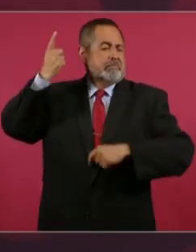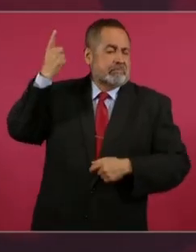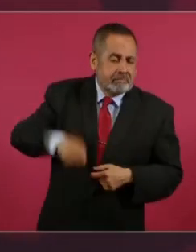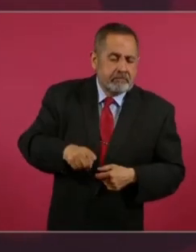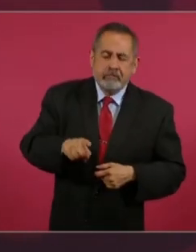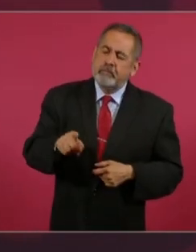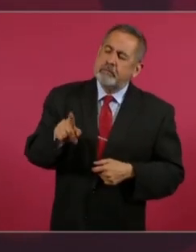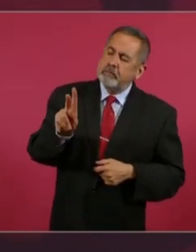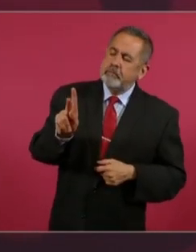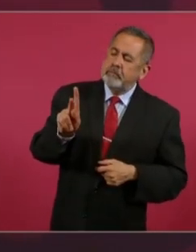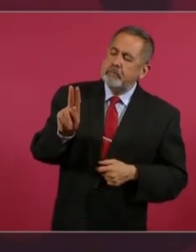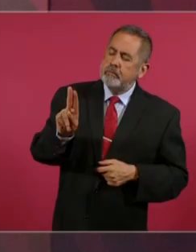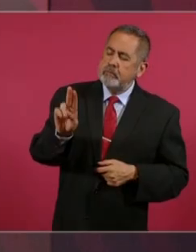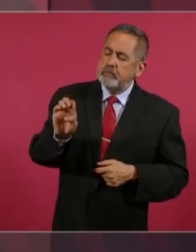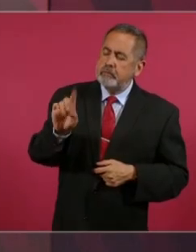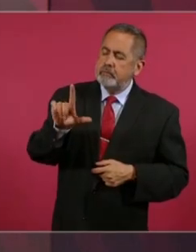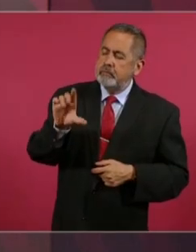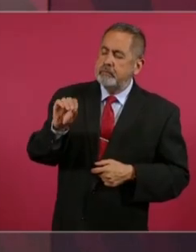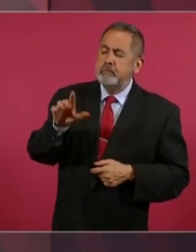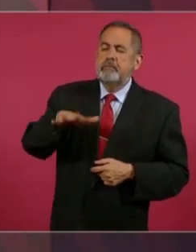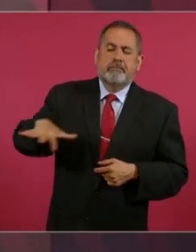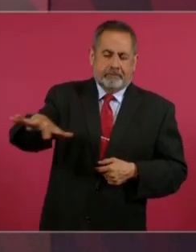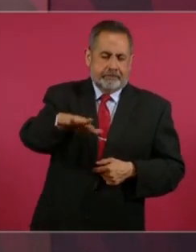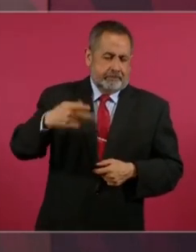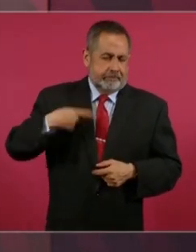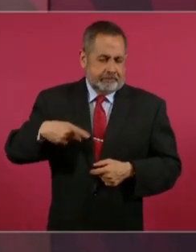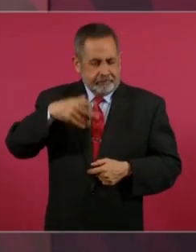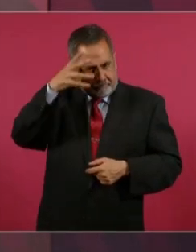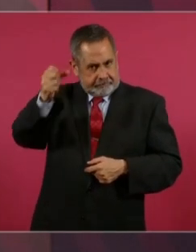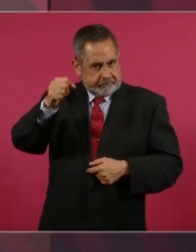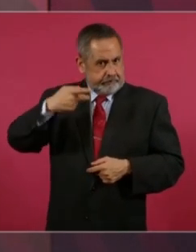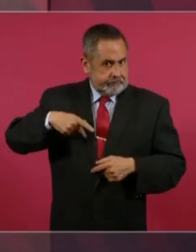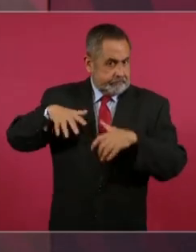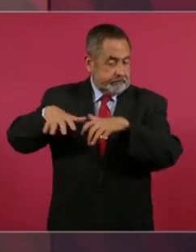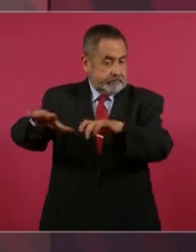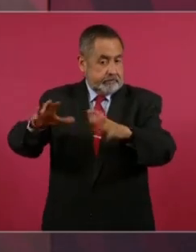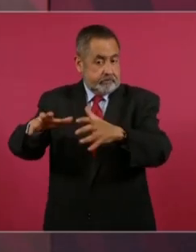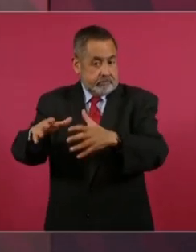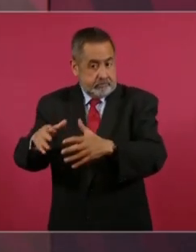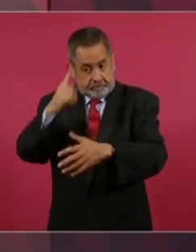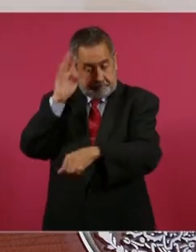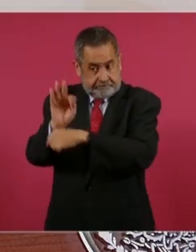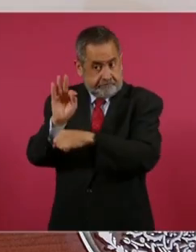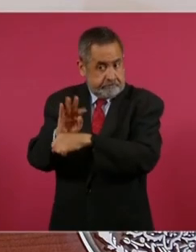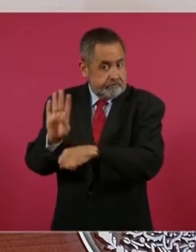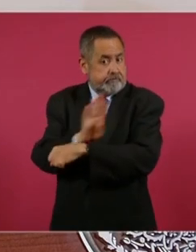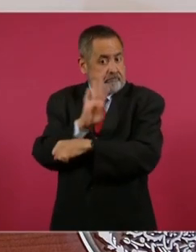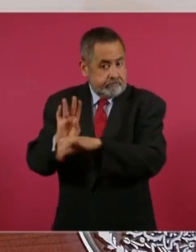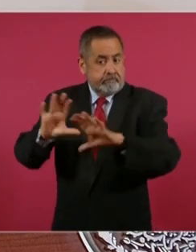pueblo y se instituye para su beneficio.